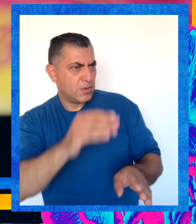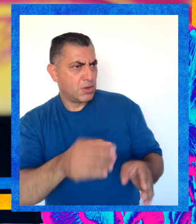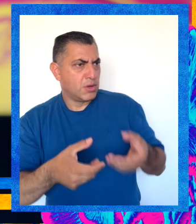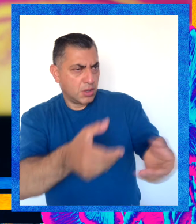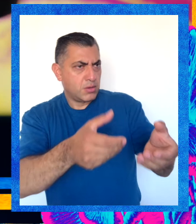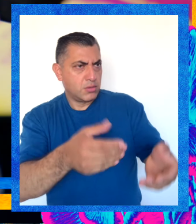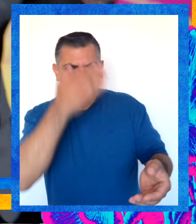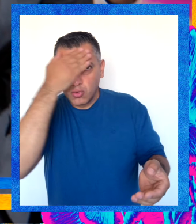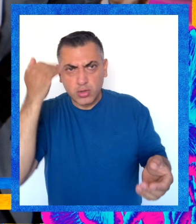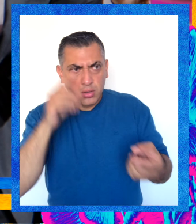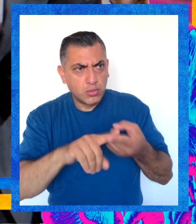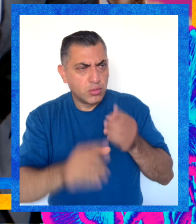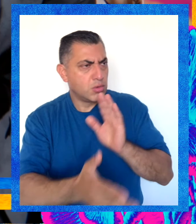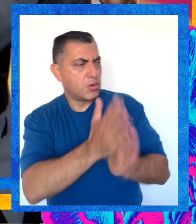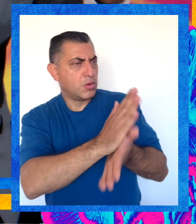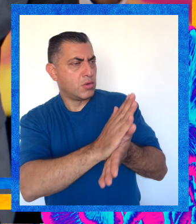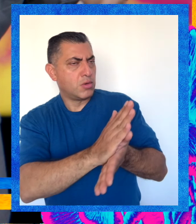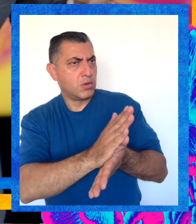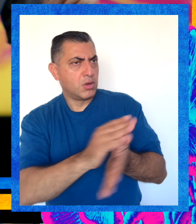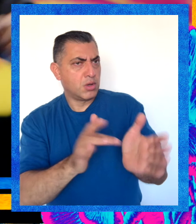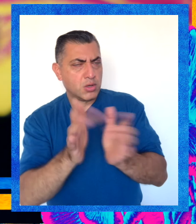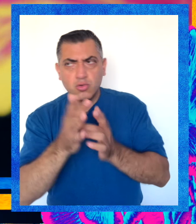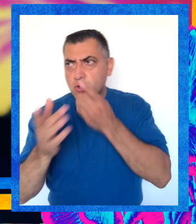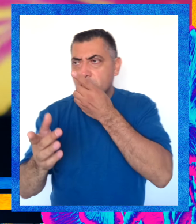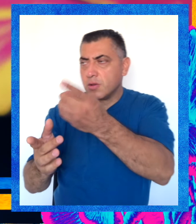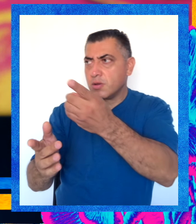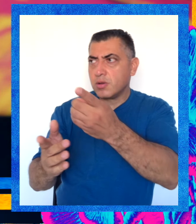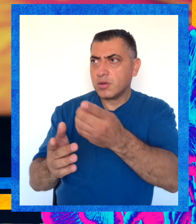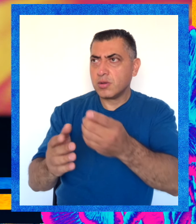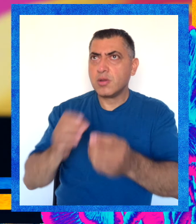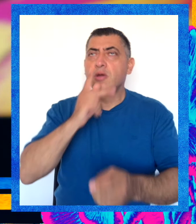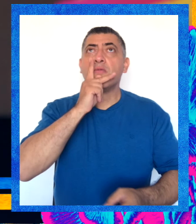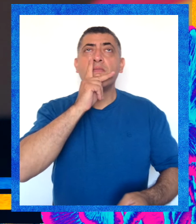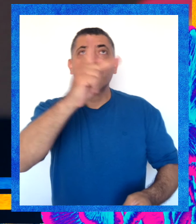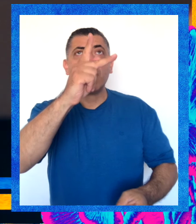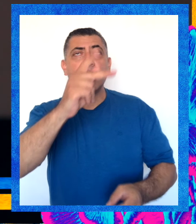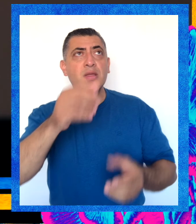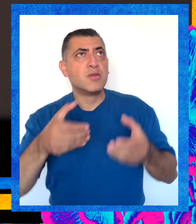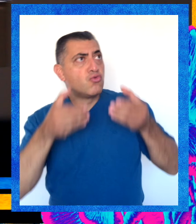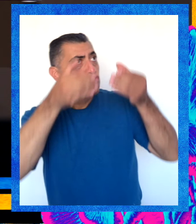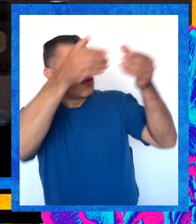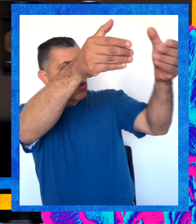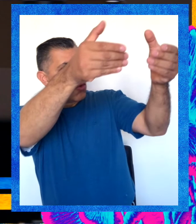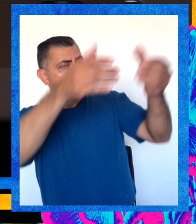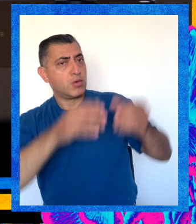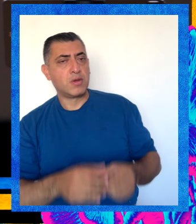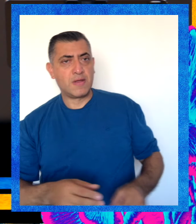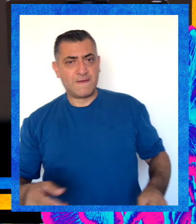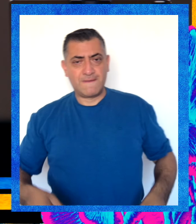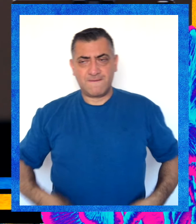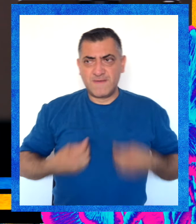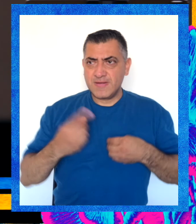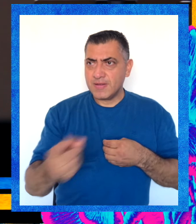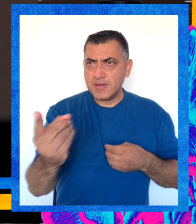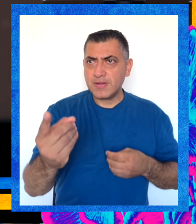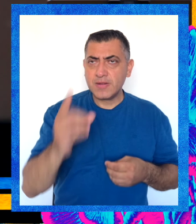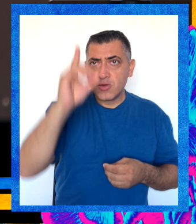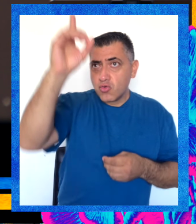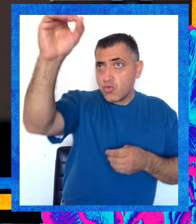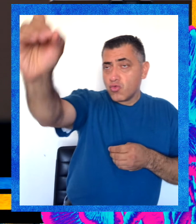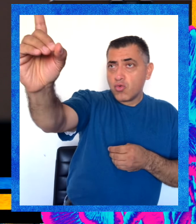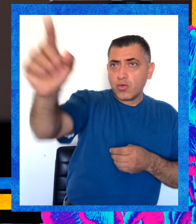si no sabemos a dónde vas jesús dijo el padre es el destino la vida eterna es